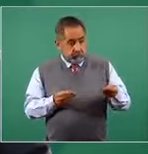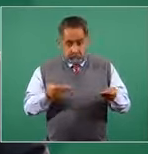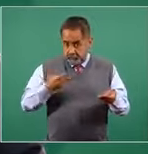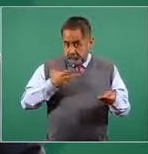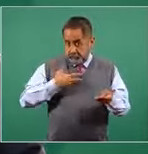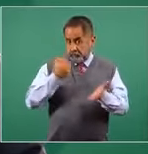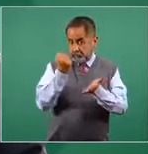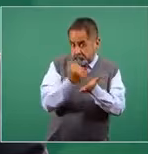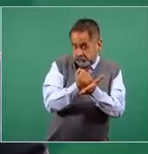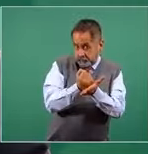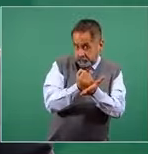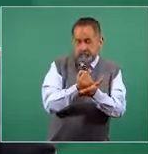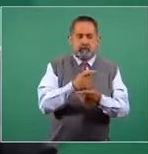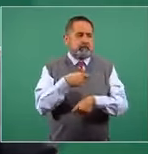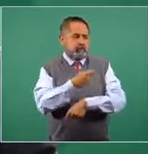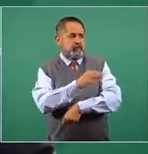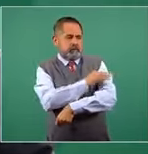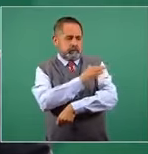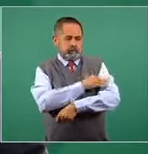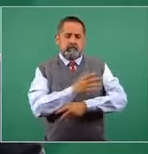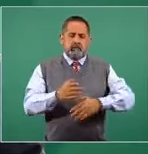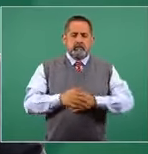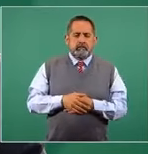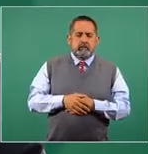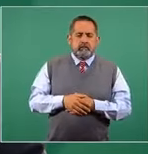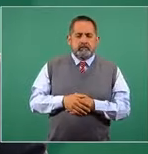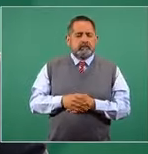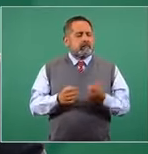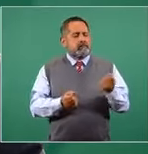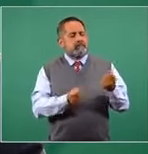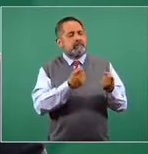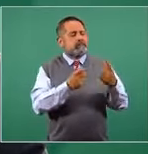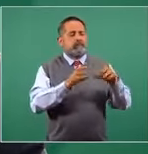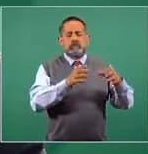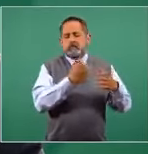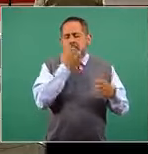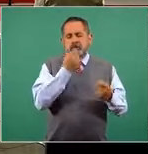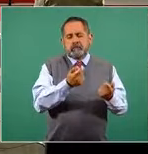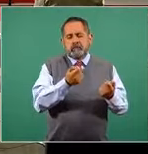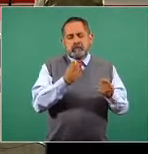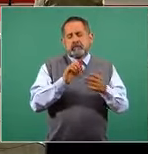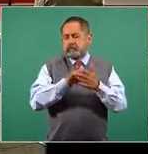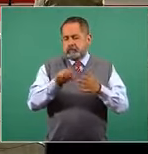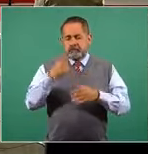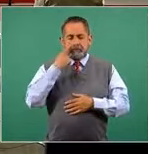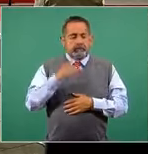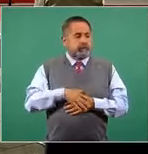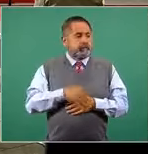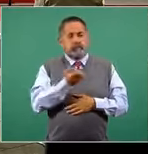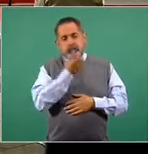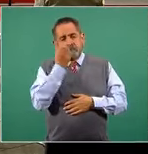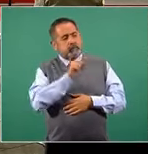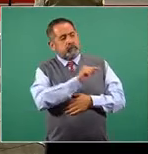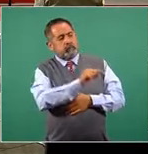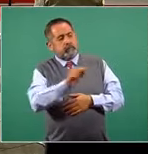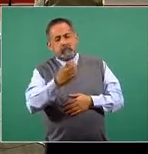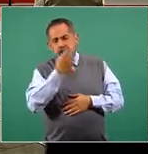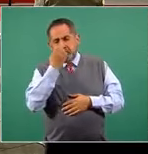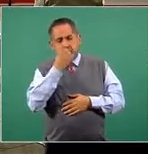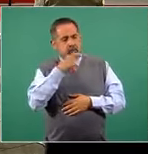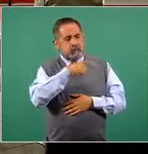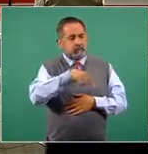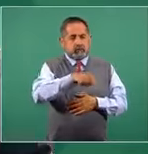tienen, van a ser vacunadas. Pongámoslo al revés, porque es la minoría. Aquellas centros escolares